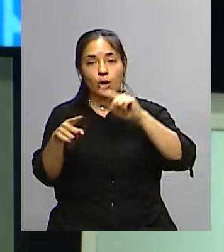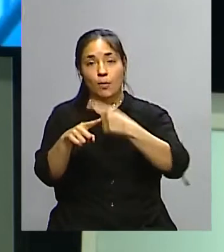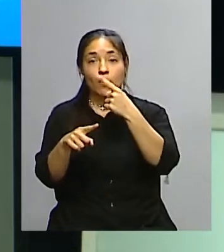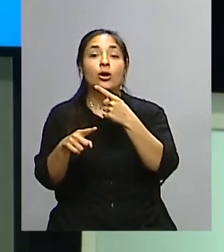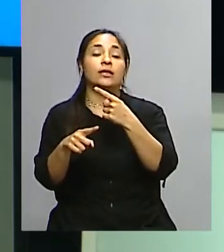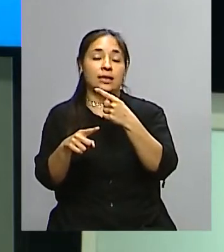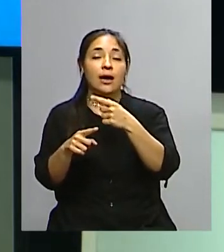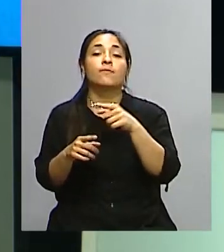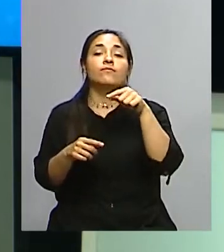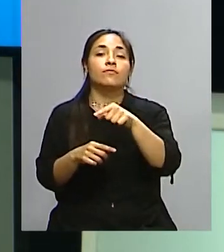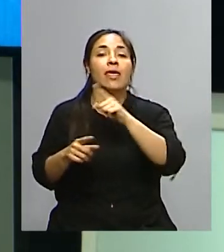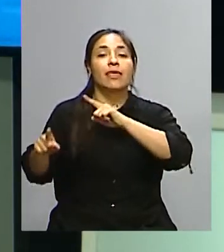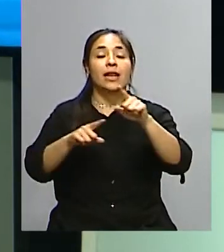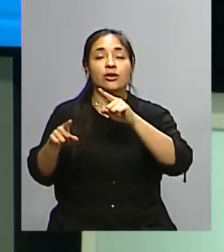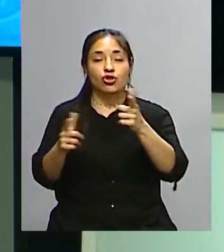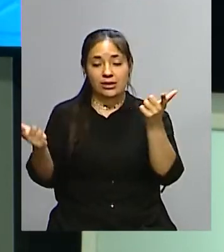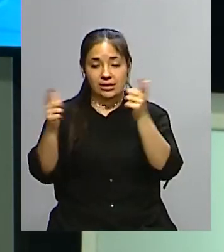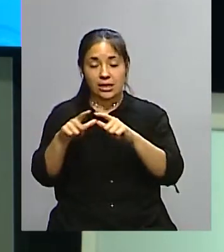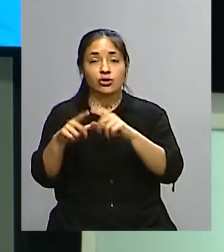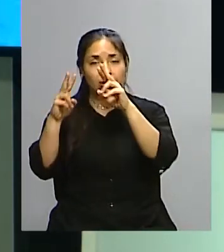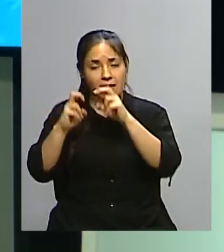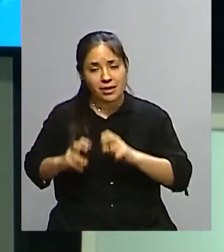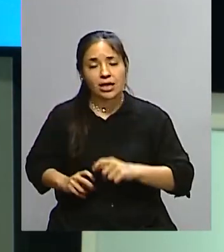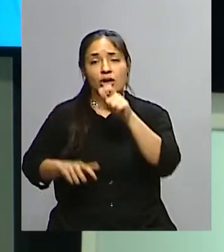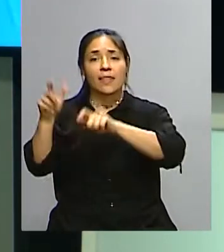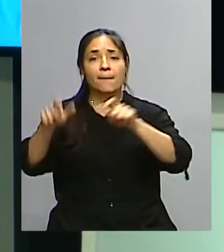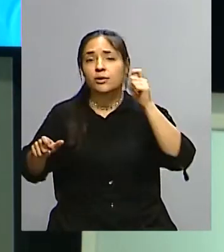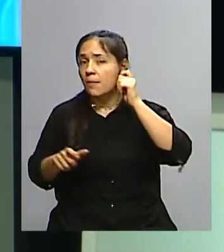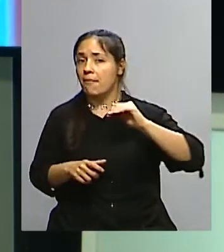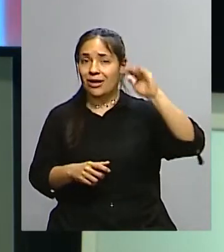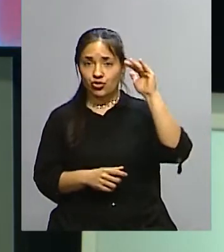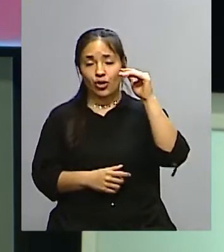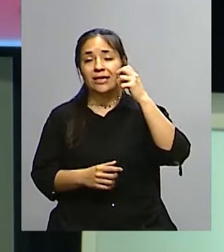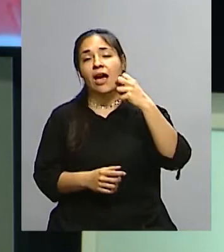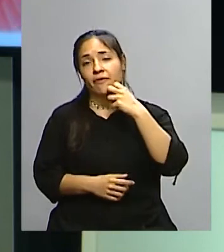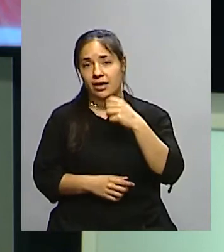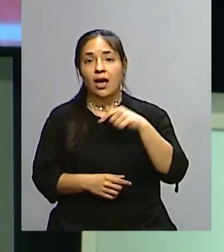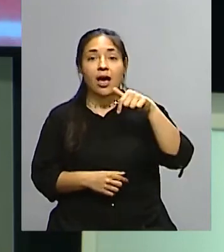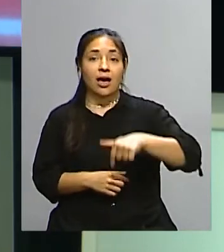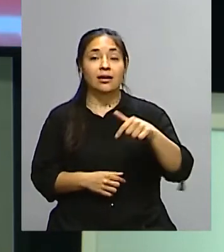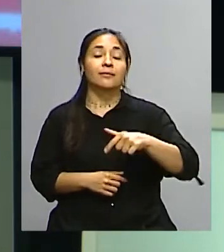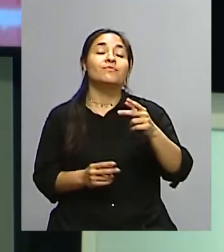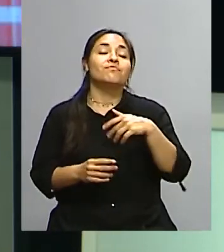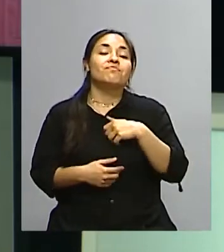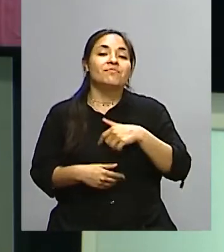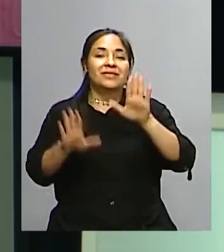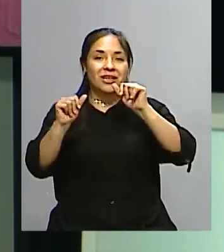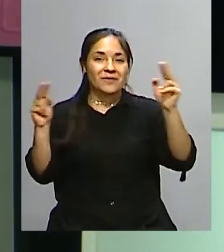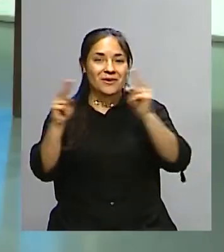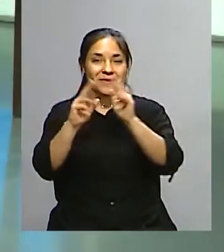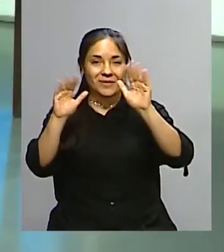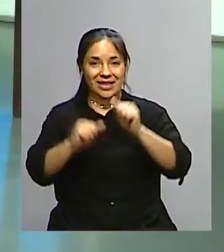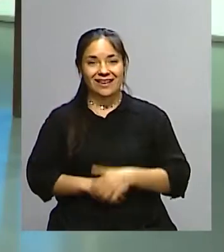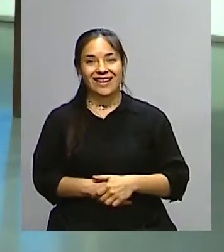de Estudios de Vejeces y Envejecimiento Poblacional, por este programa, por Chat Político. Será hasta la próxima. Muchas gracias y buenas noches.